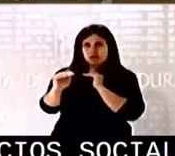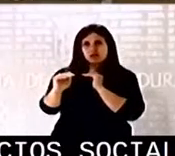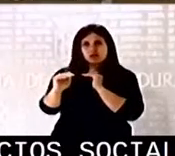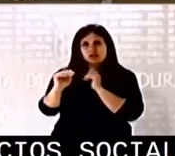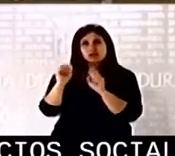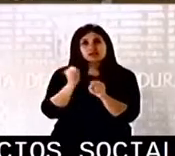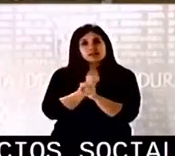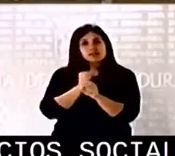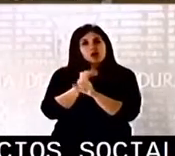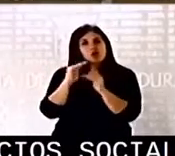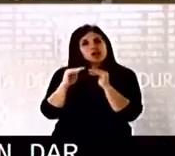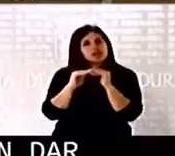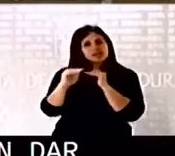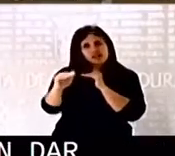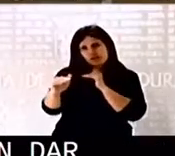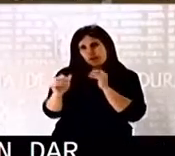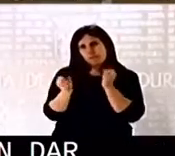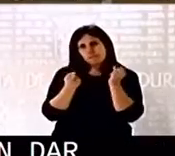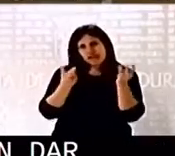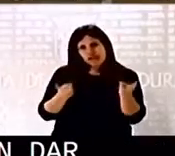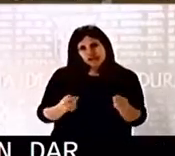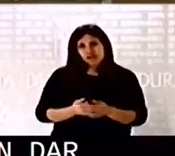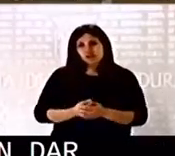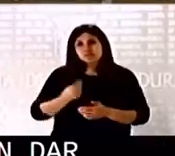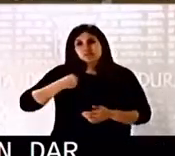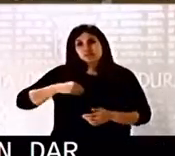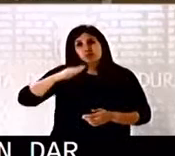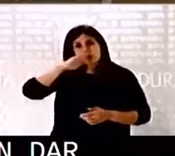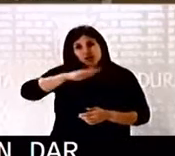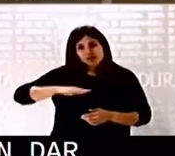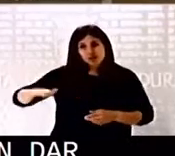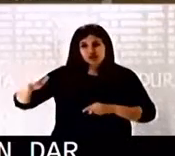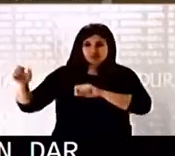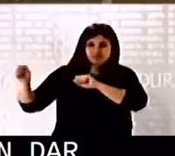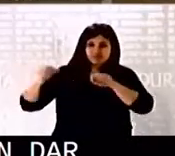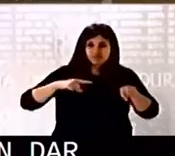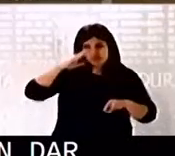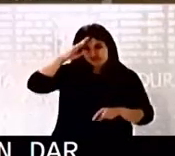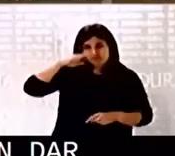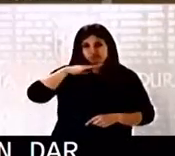en dar respuesta a estos menores no acompañados.